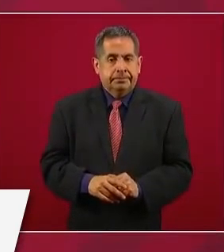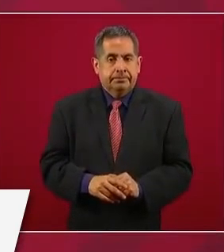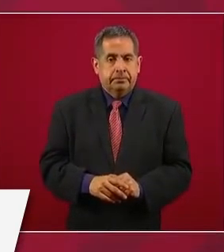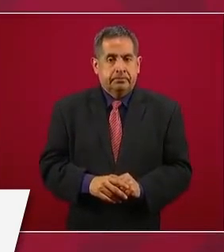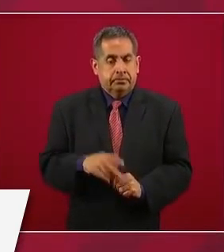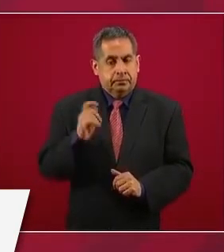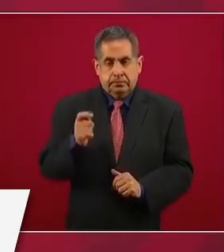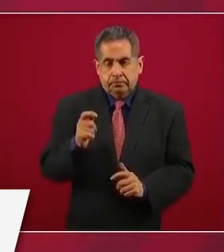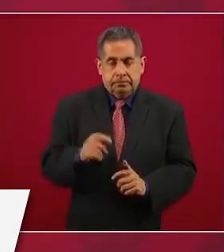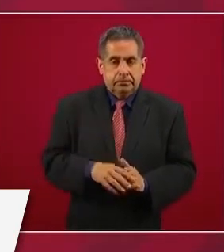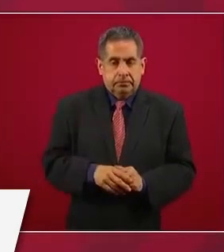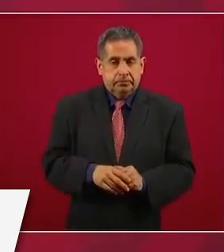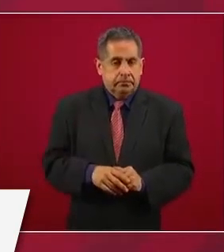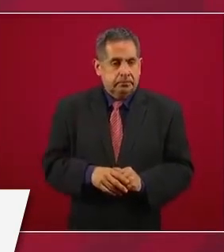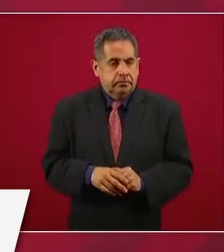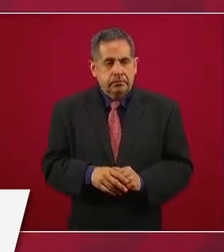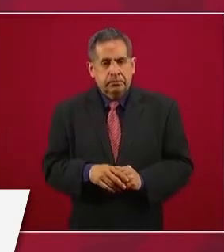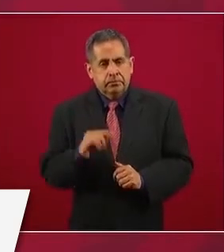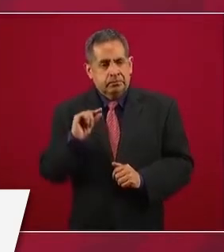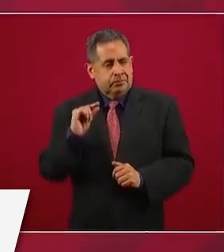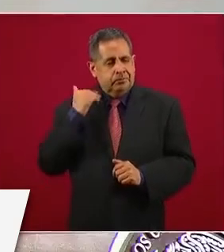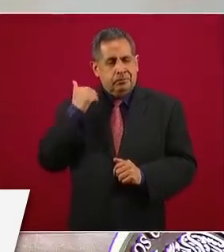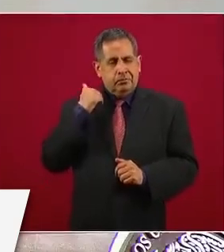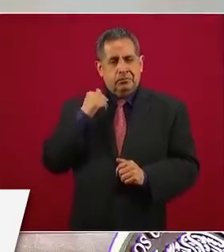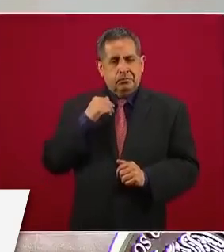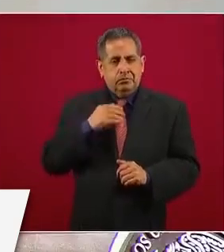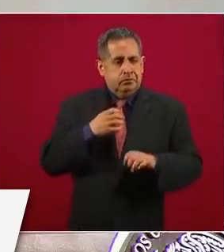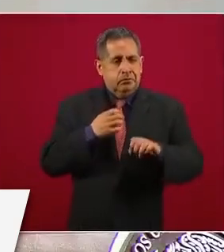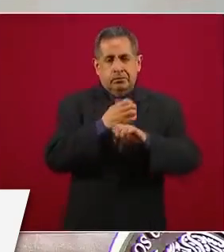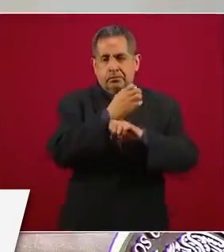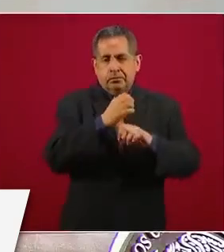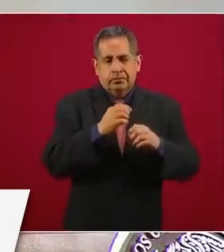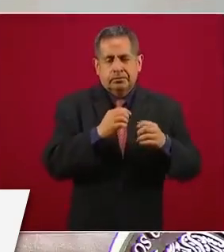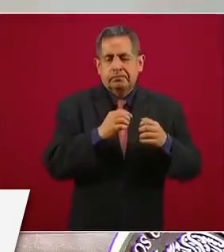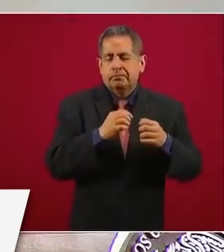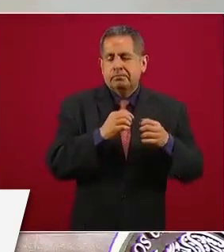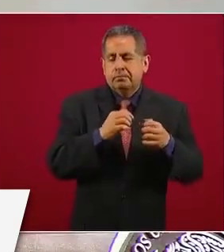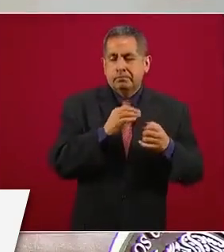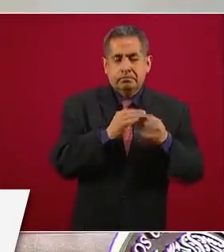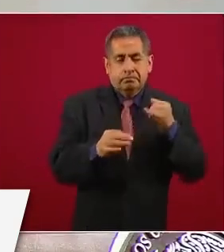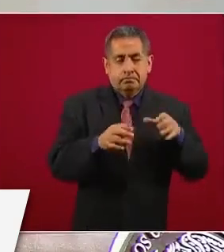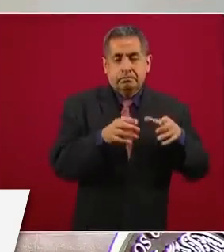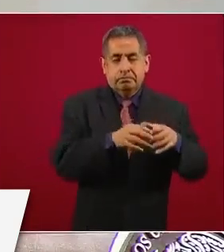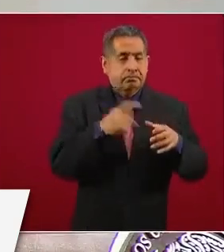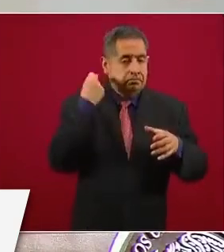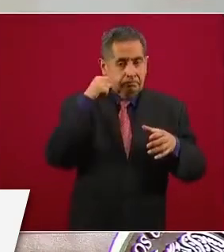Fue de los últimos estados que se quedaron